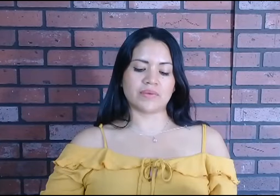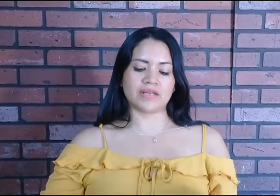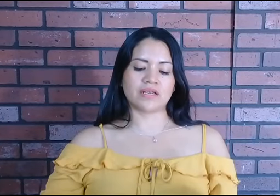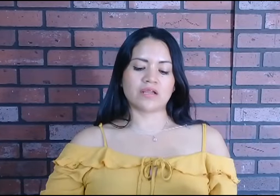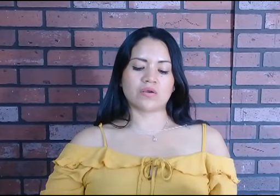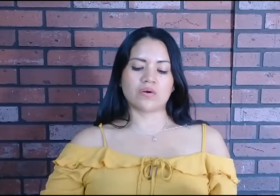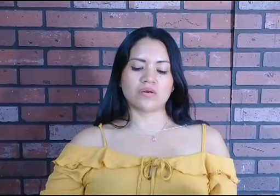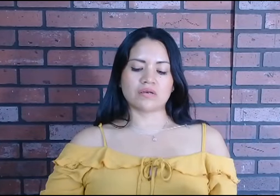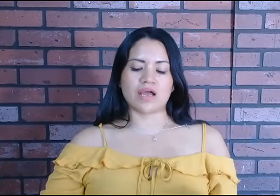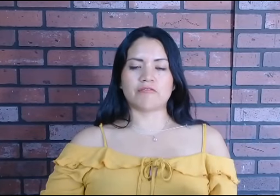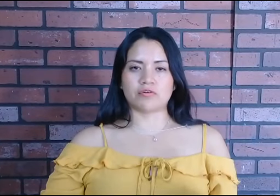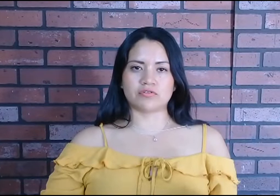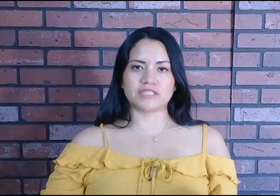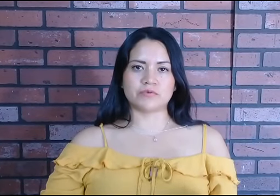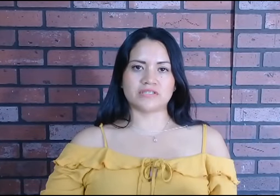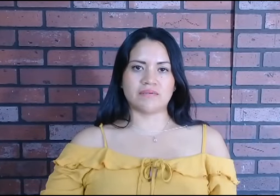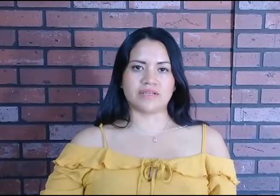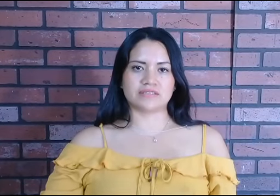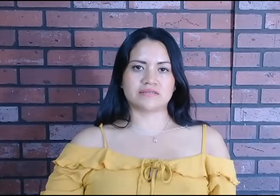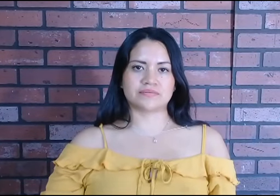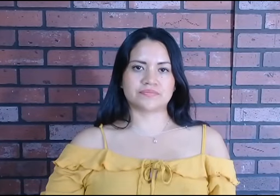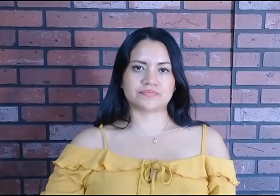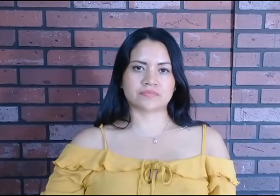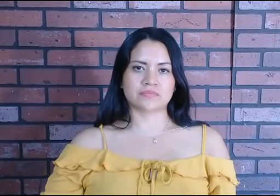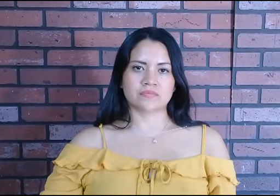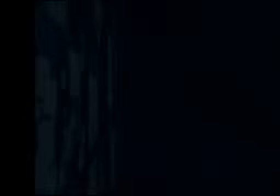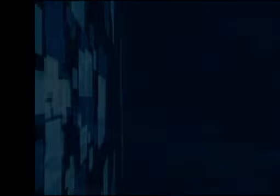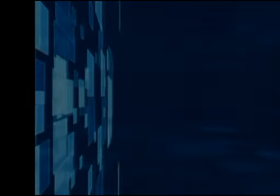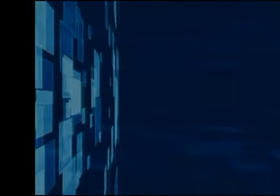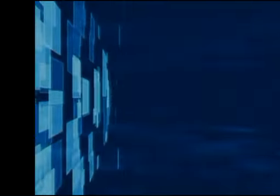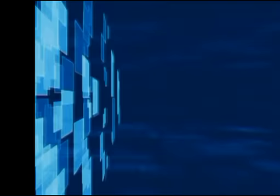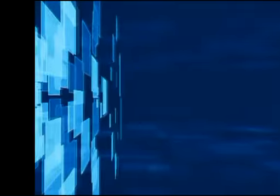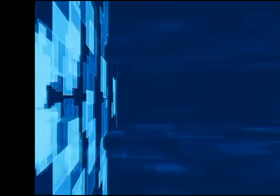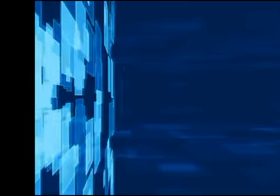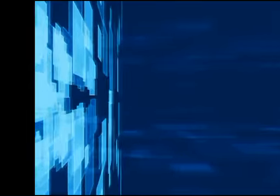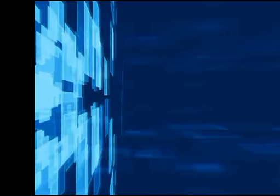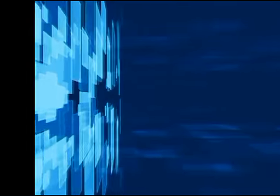deberán cumplir con aforos responsables.